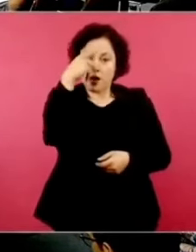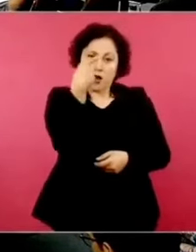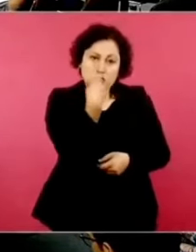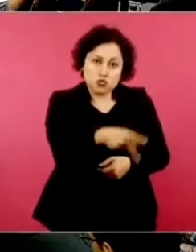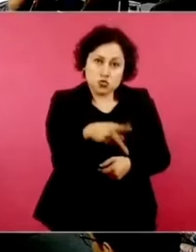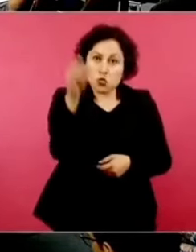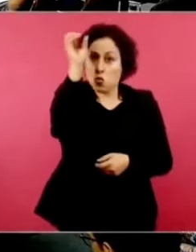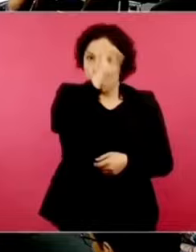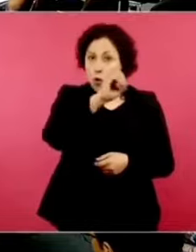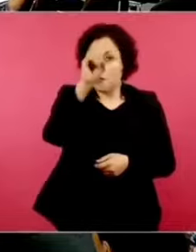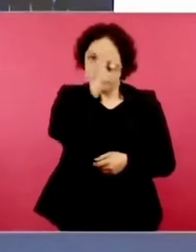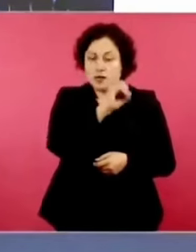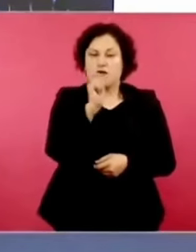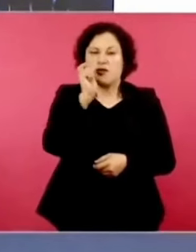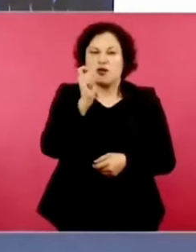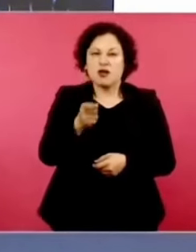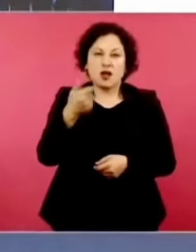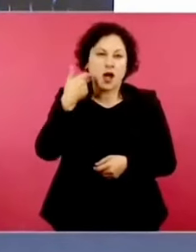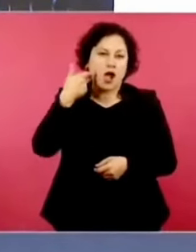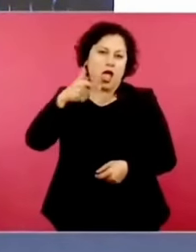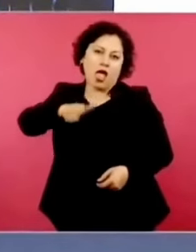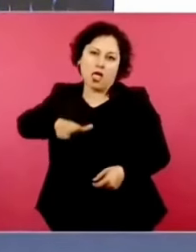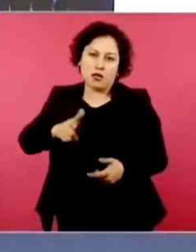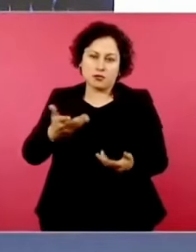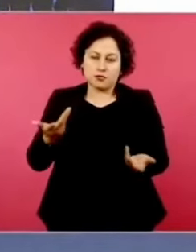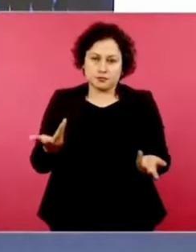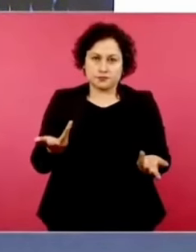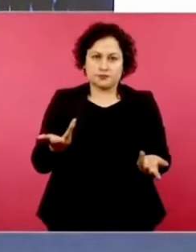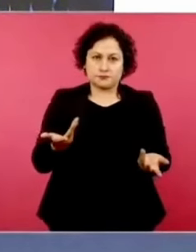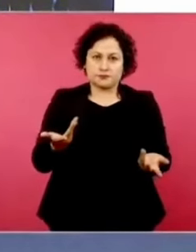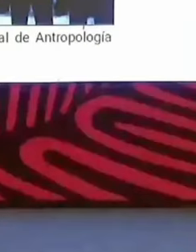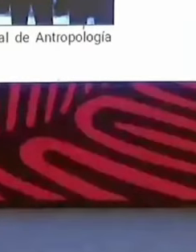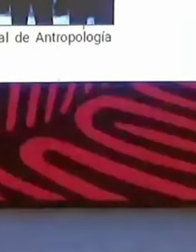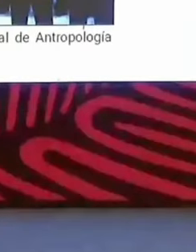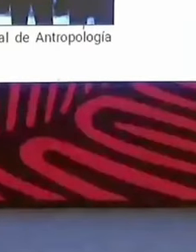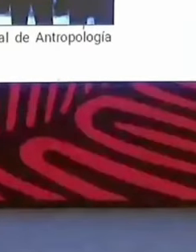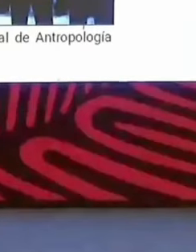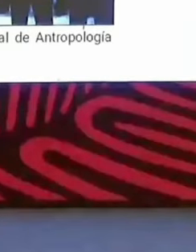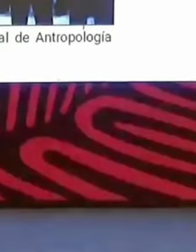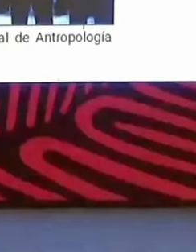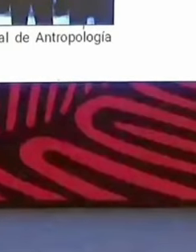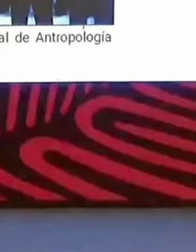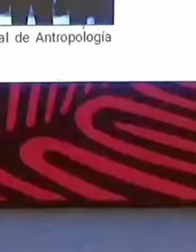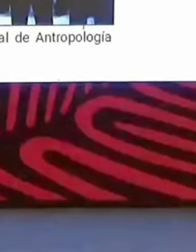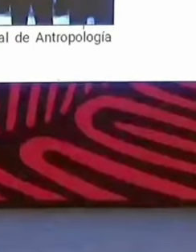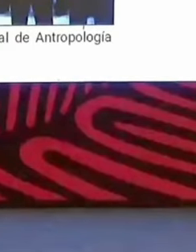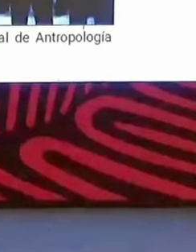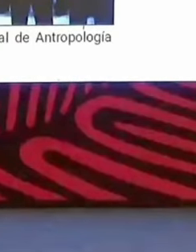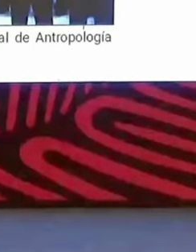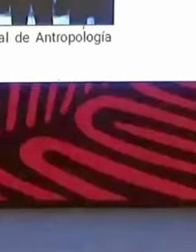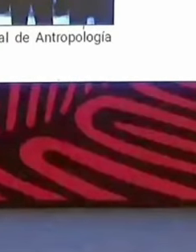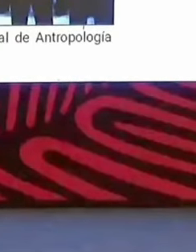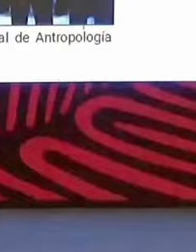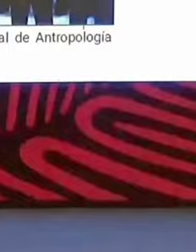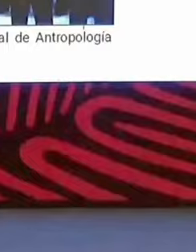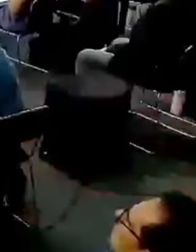que ya son otros tiempos y que no somos iguales.